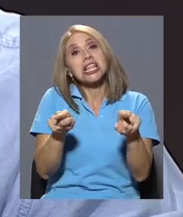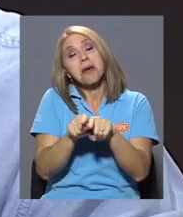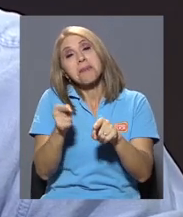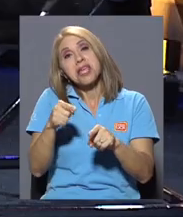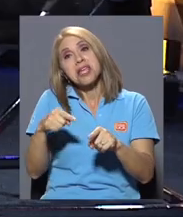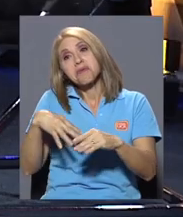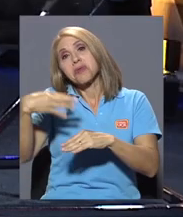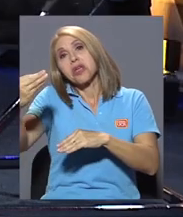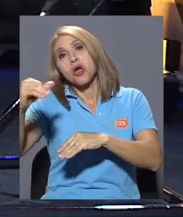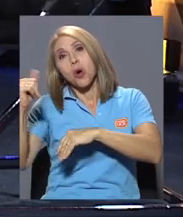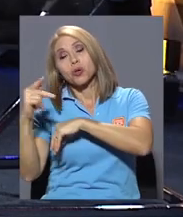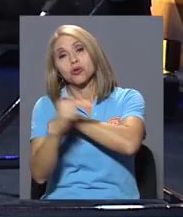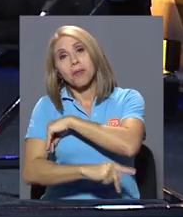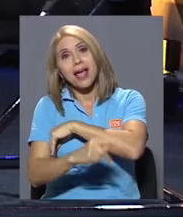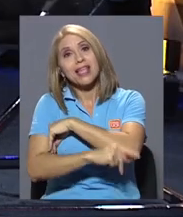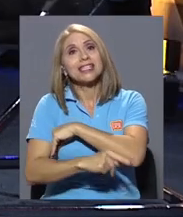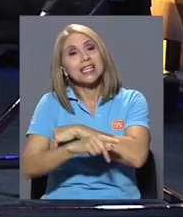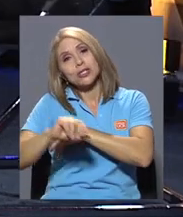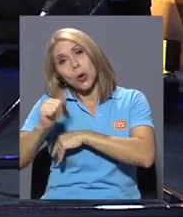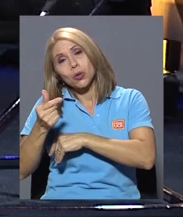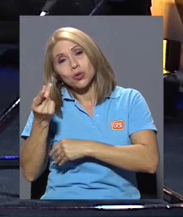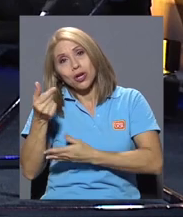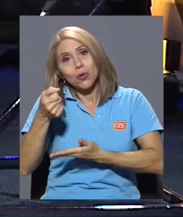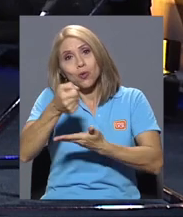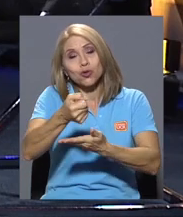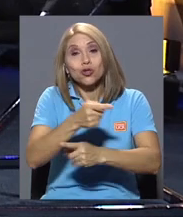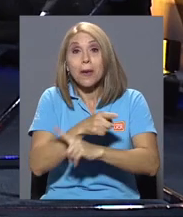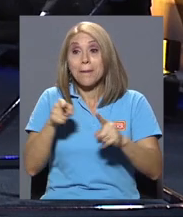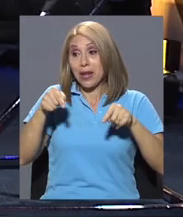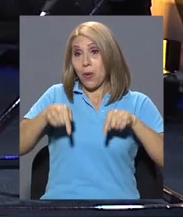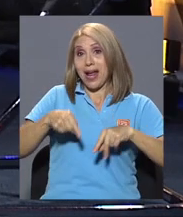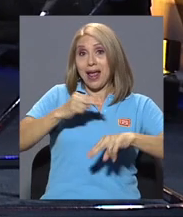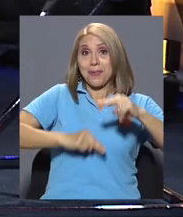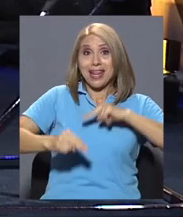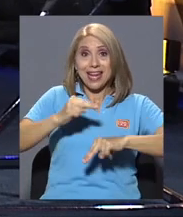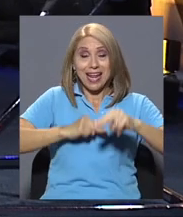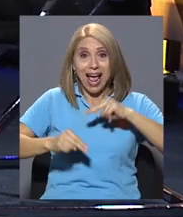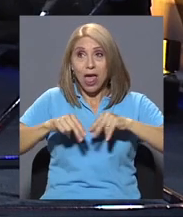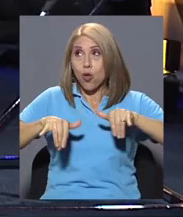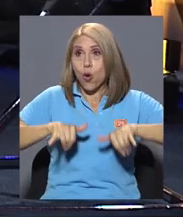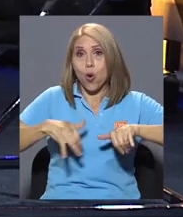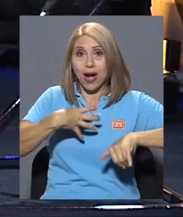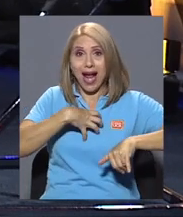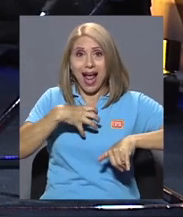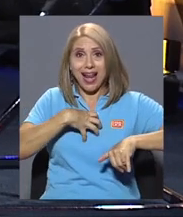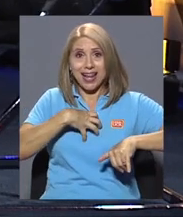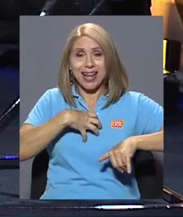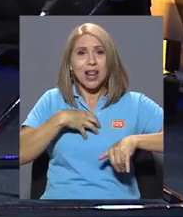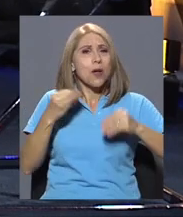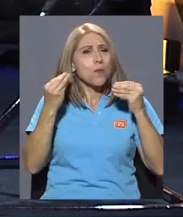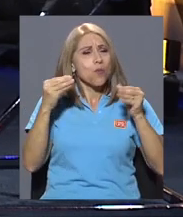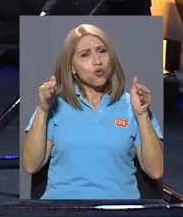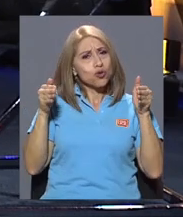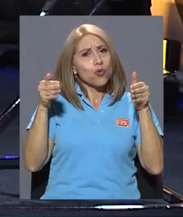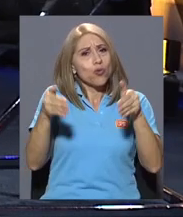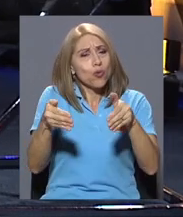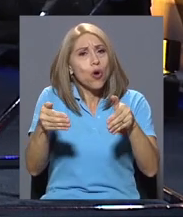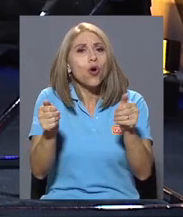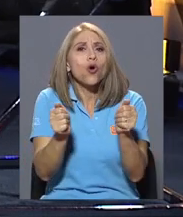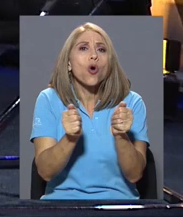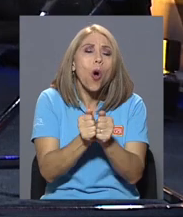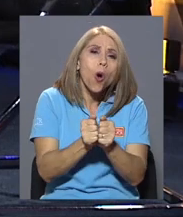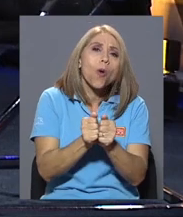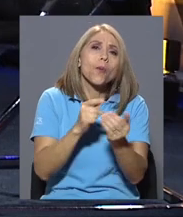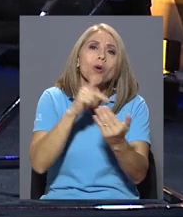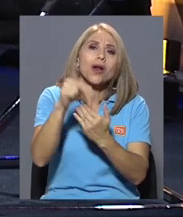el exterior pero el mercado local parece que se inclina mucho por la producción comercial que está encargada